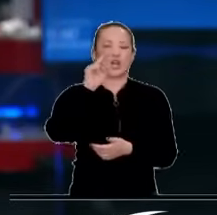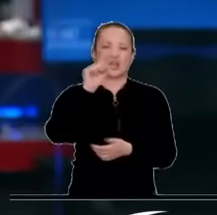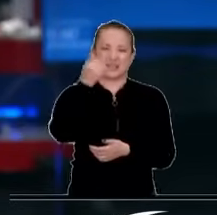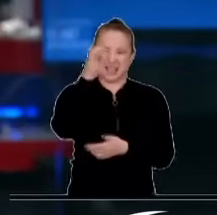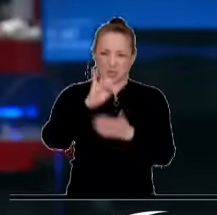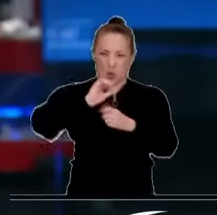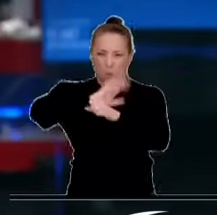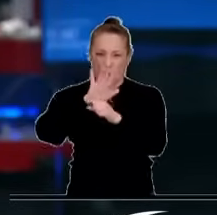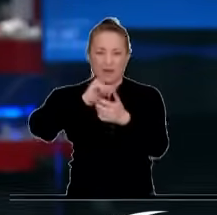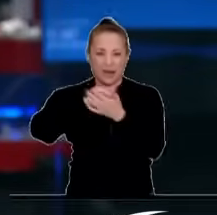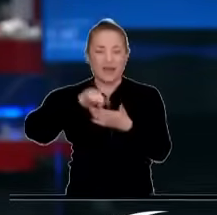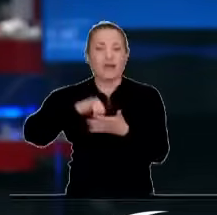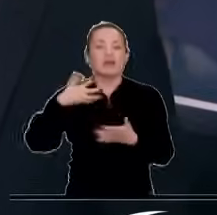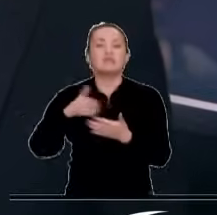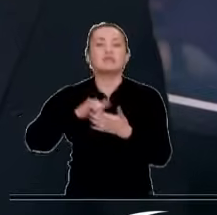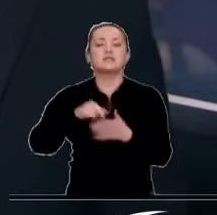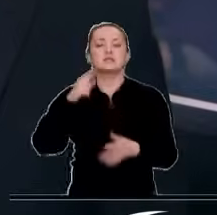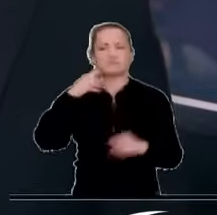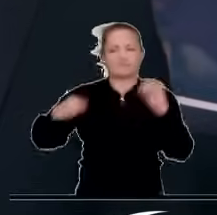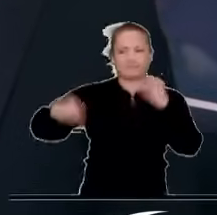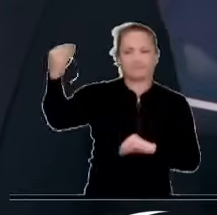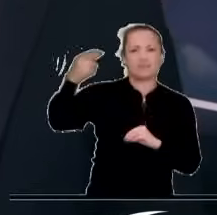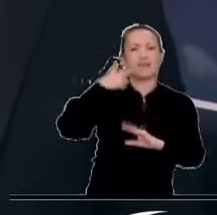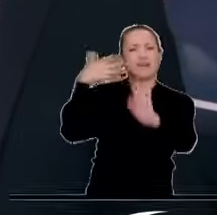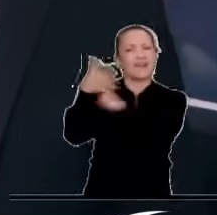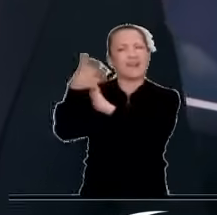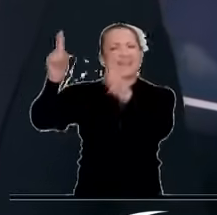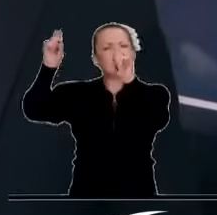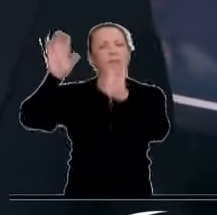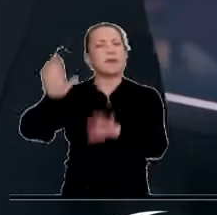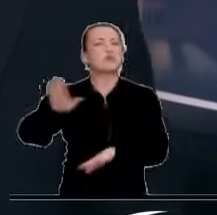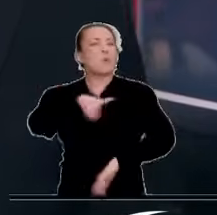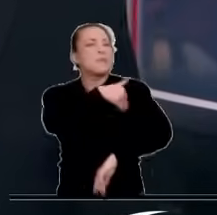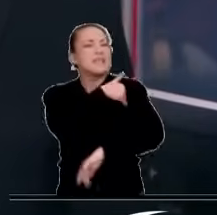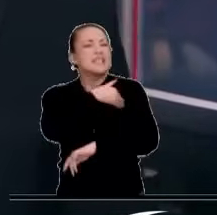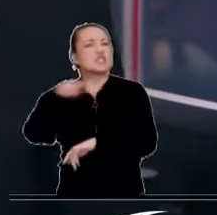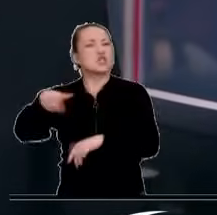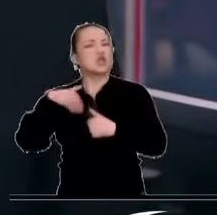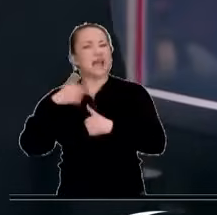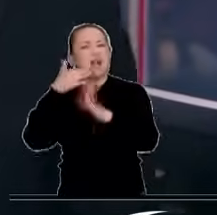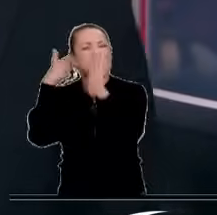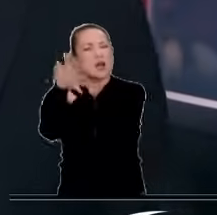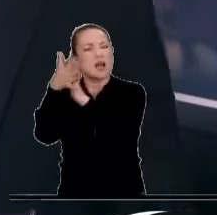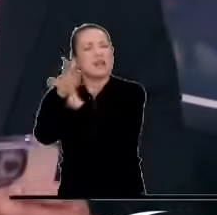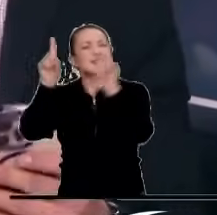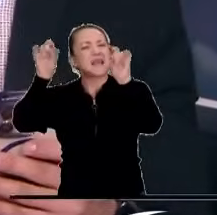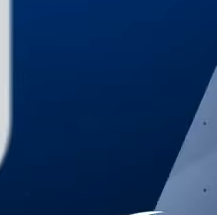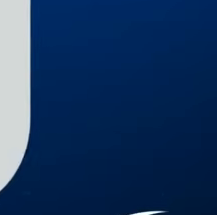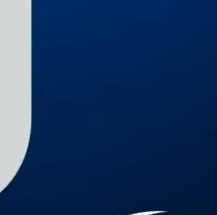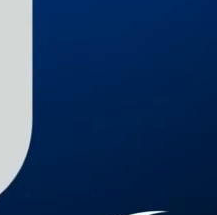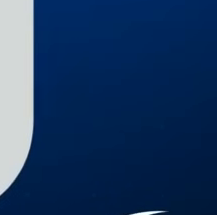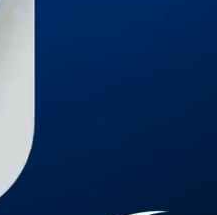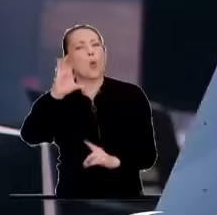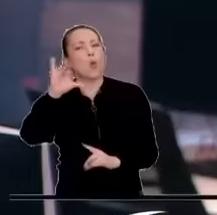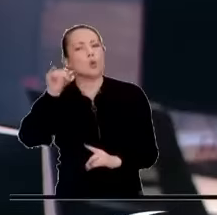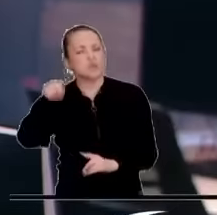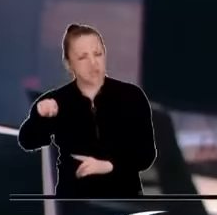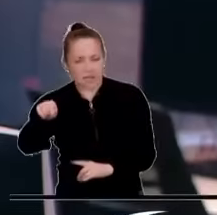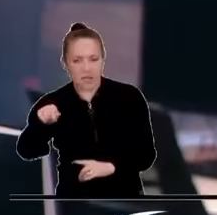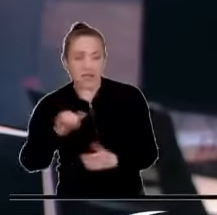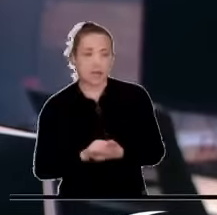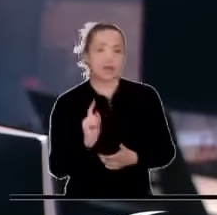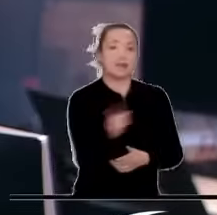recientes declaraciones del ministro de Salud sobre las camas UCI. Juan David Ríos, ¿qué dicen los médicos? Alejandra, mire, son en total 75